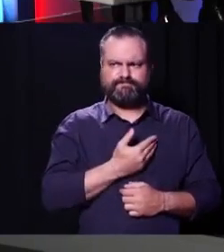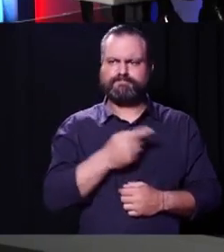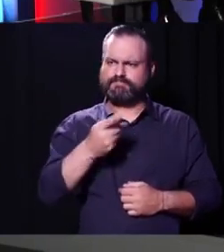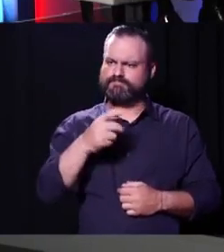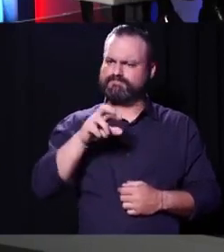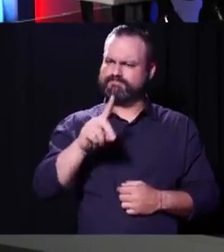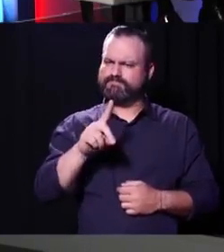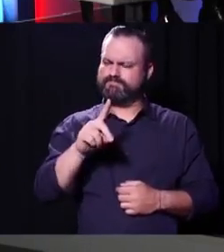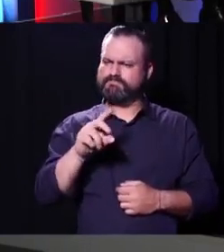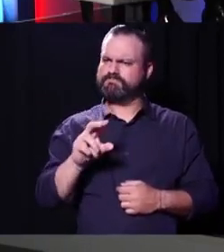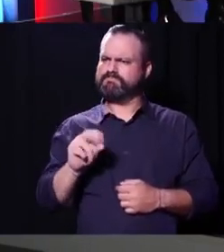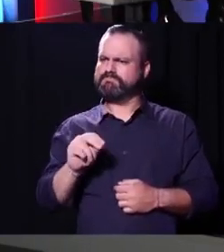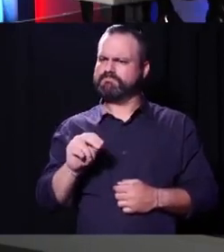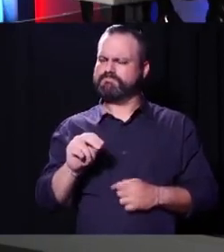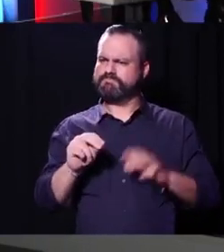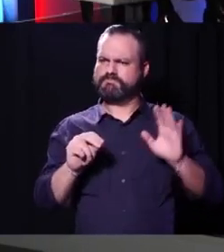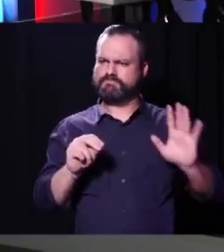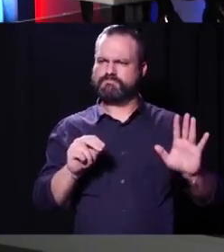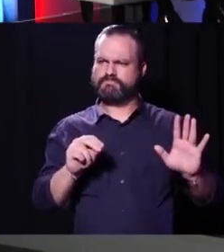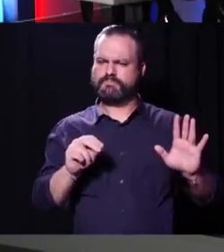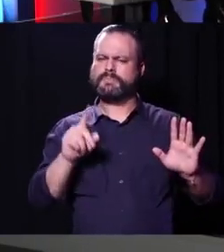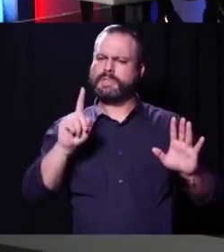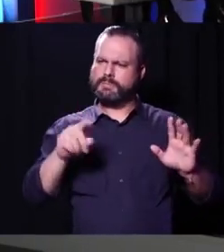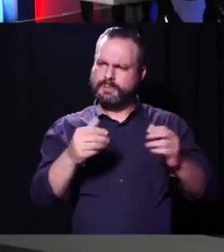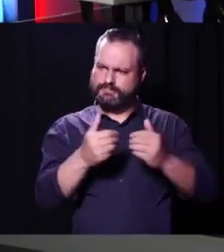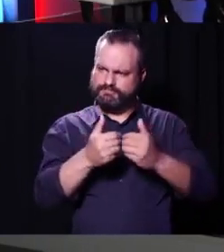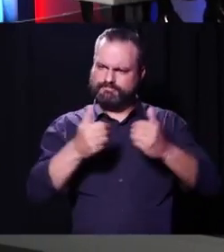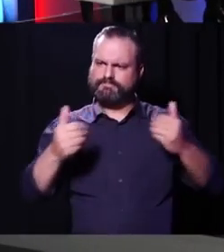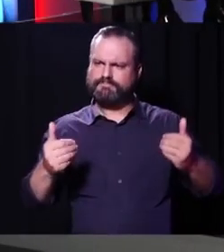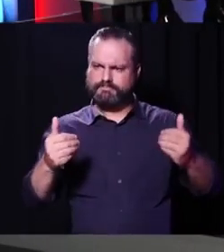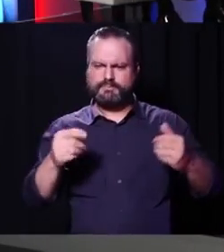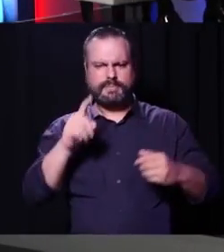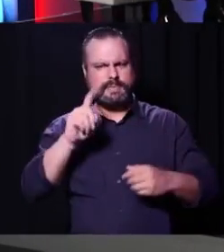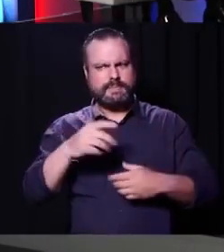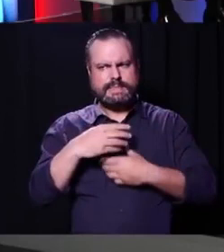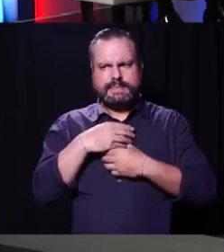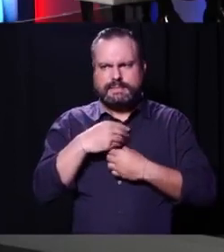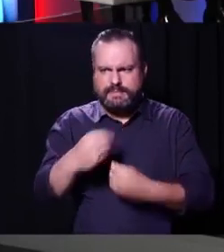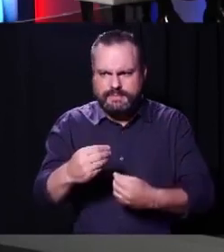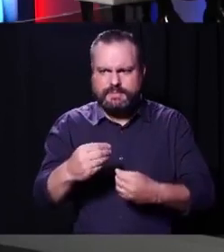No. ¿Separar sistema de salud con sistema de pensiones?